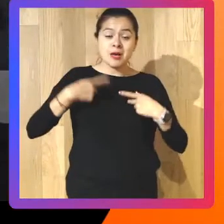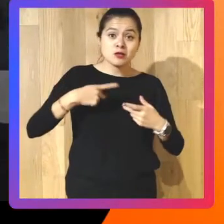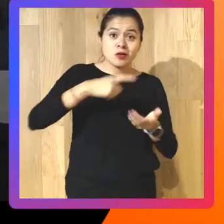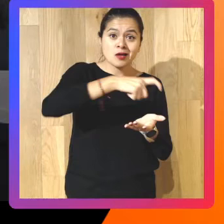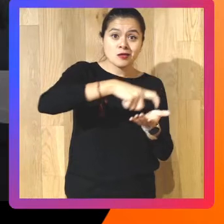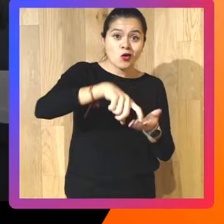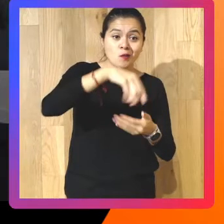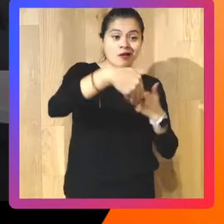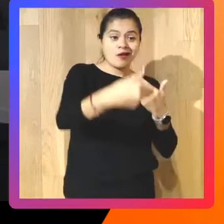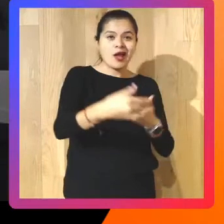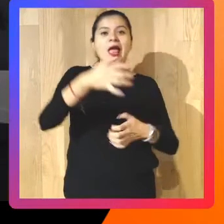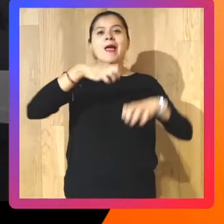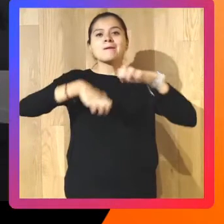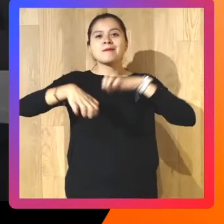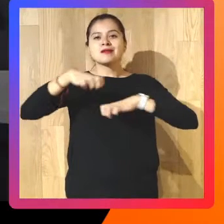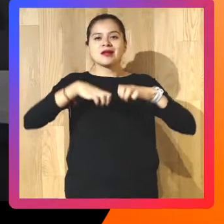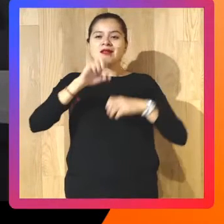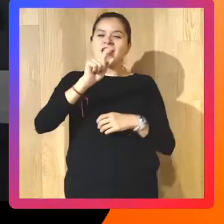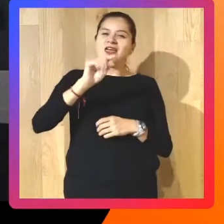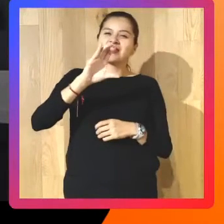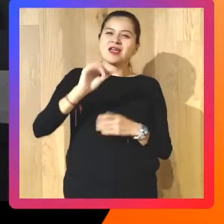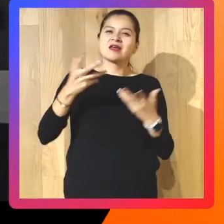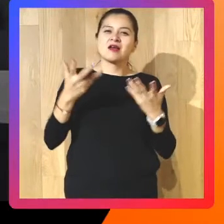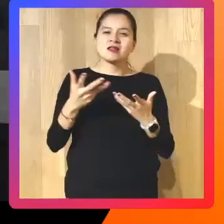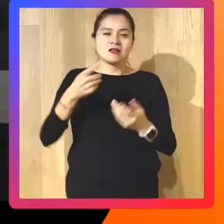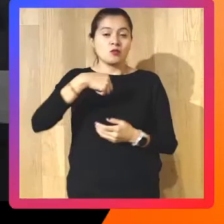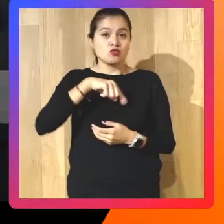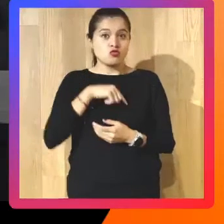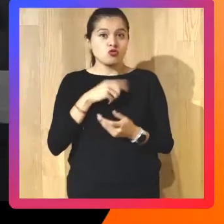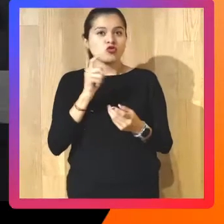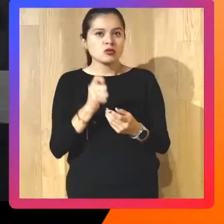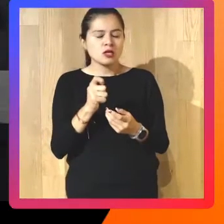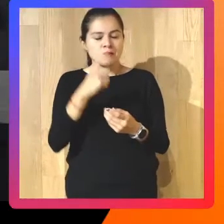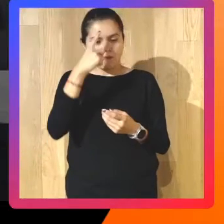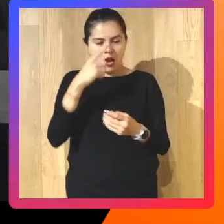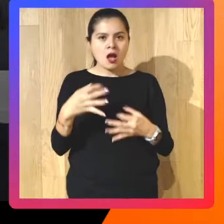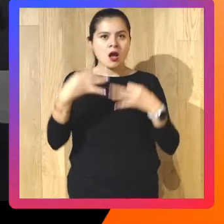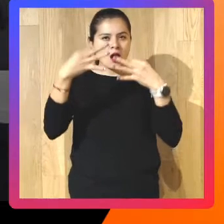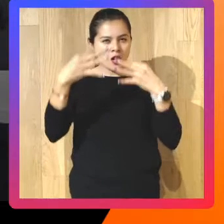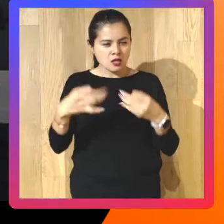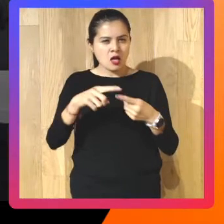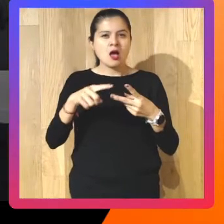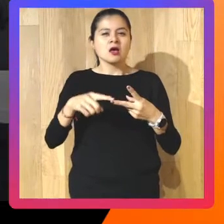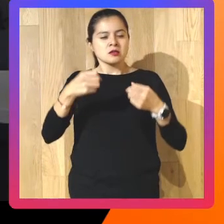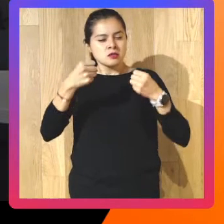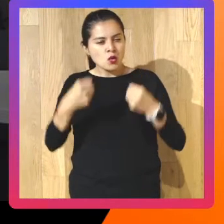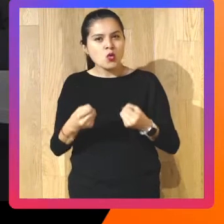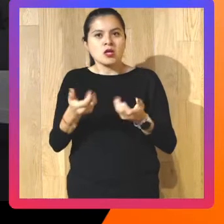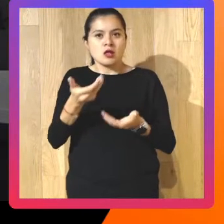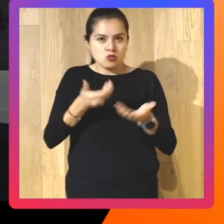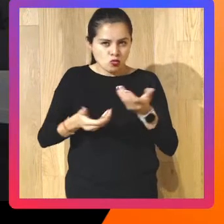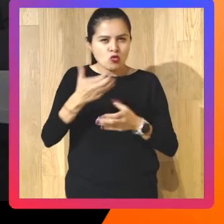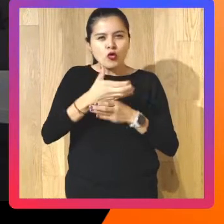Las prácticas empresariales éticas y responsables tienen en cuenta la calidad y la seguridad de los productos y servicios